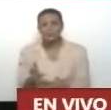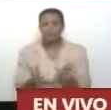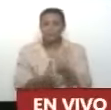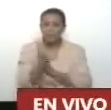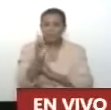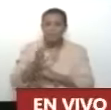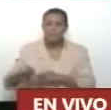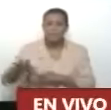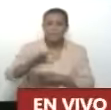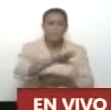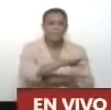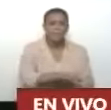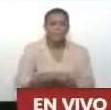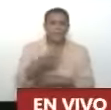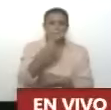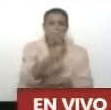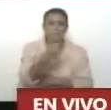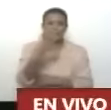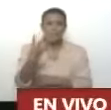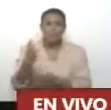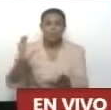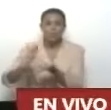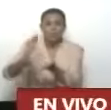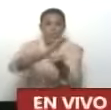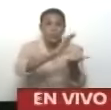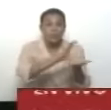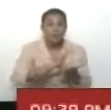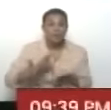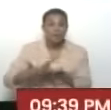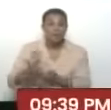desarrollaron en 24 ciudades del país.